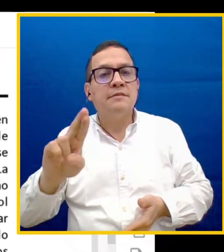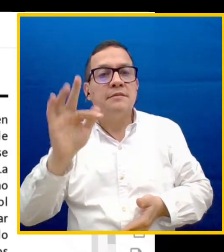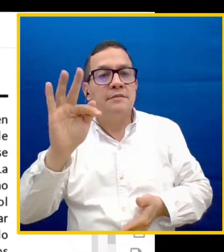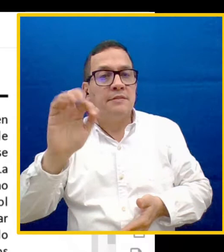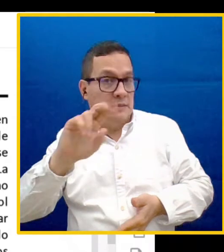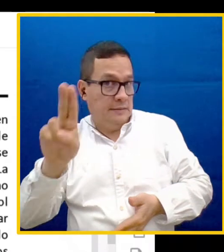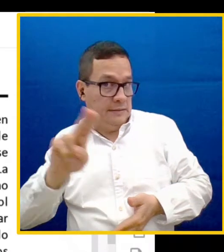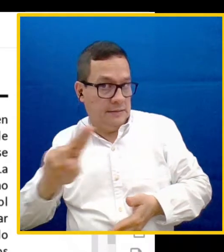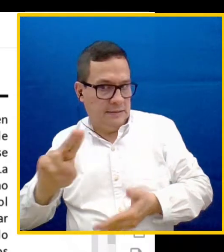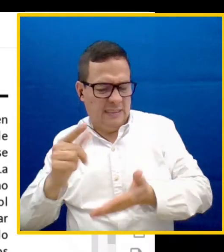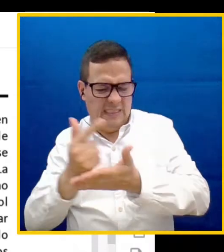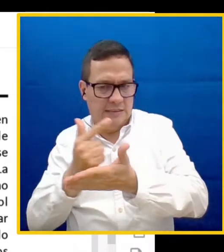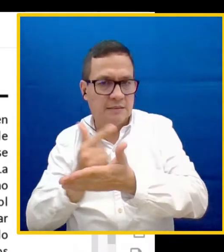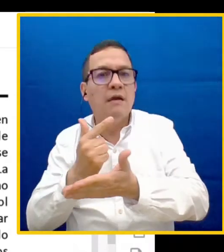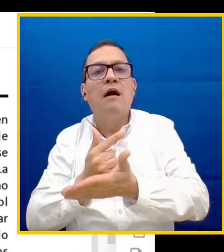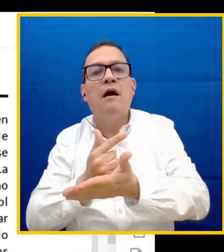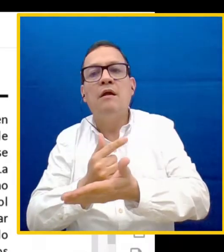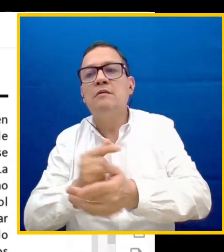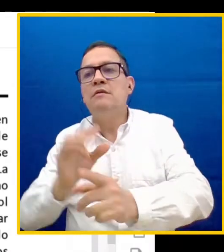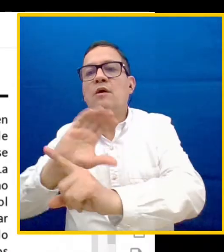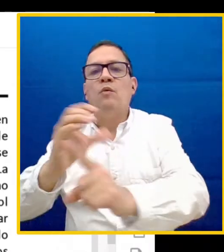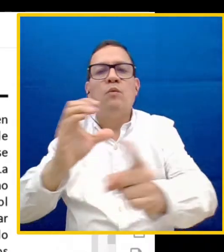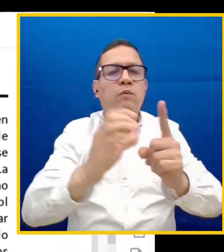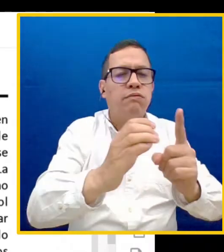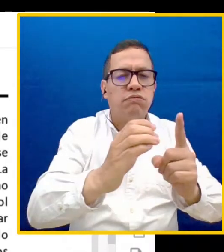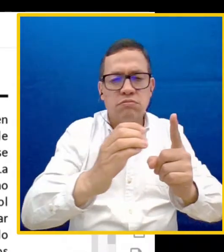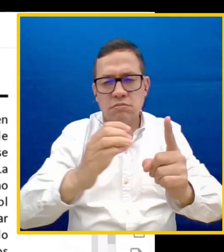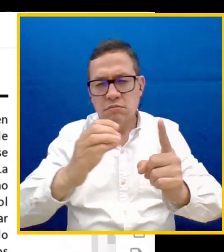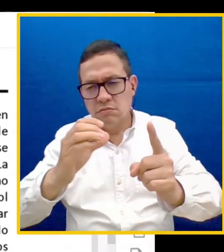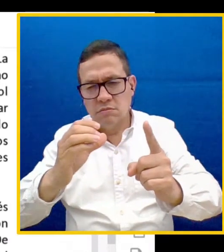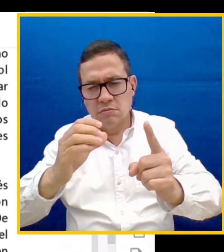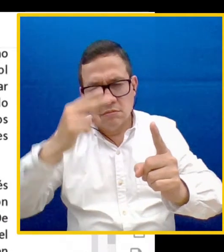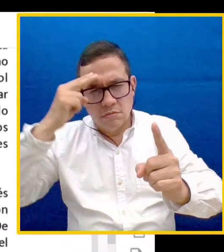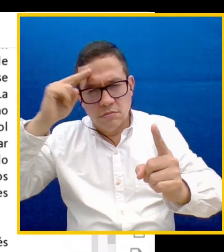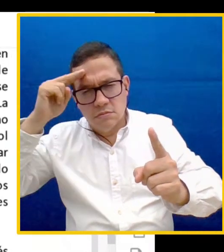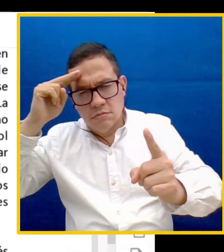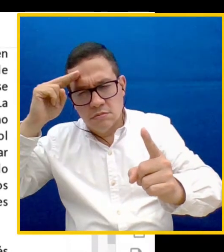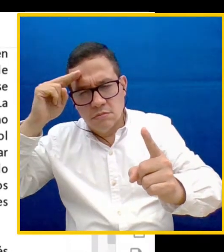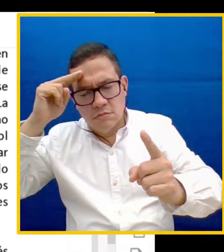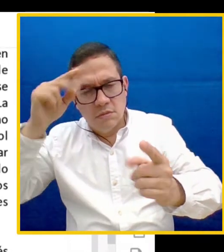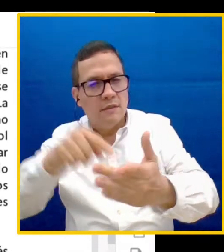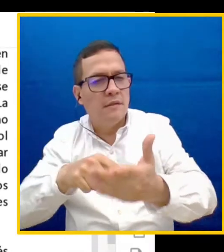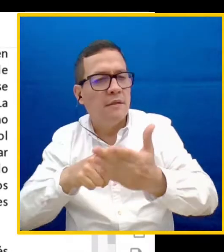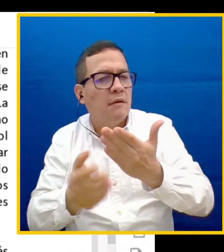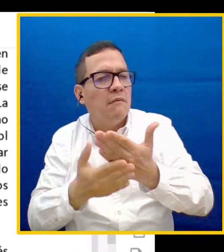las culturas, nos informa sobre los propósitos de este enfoque.